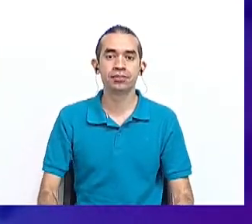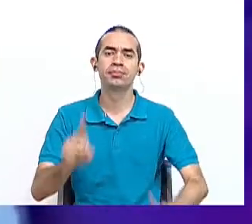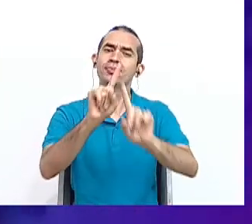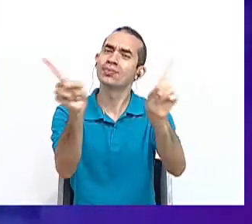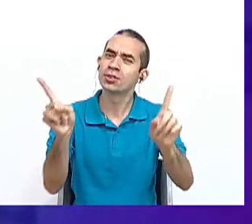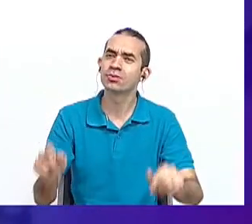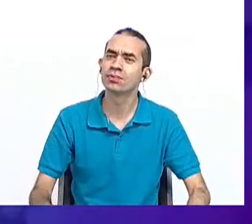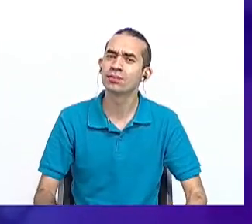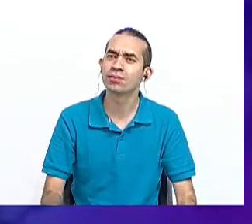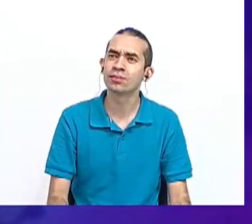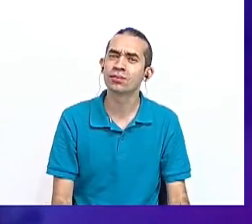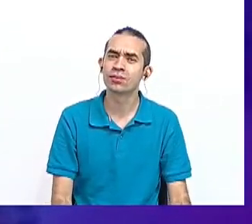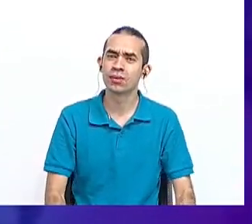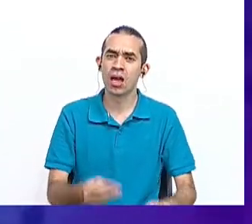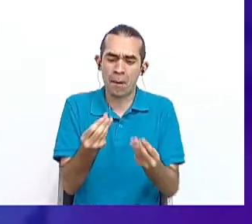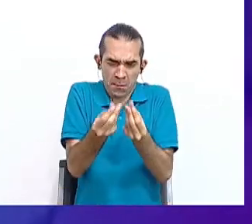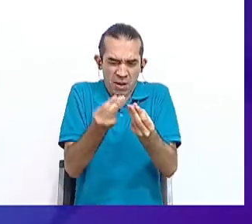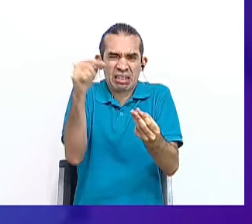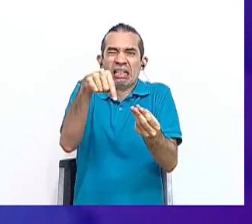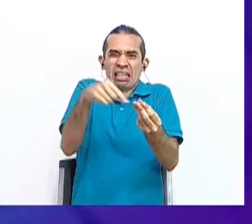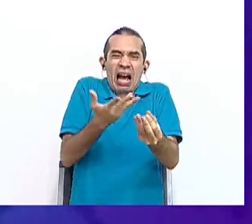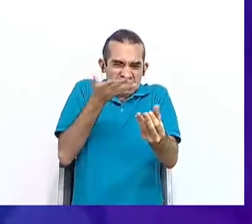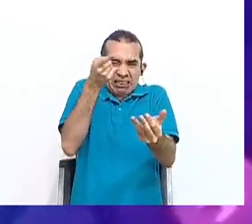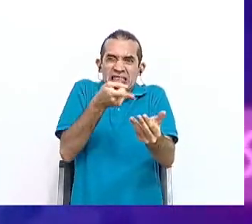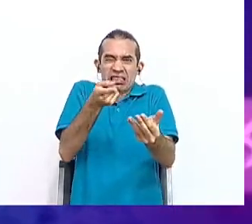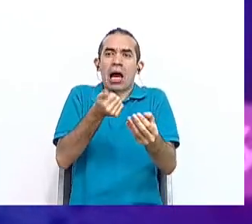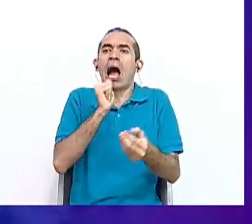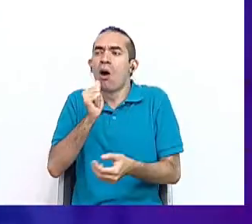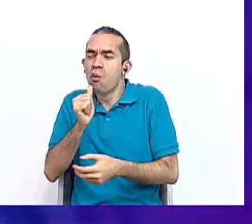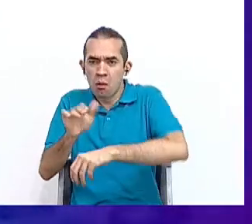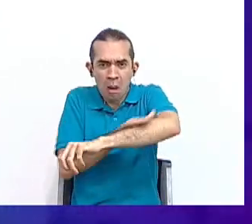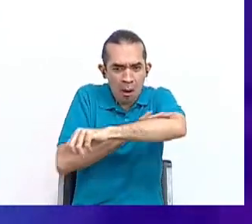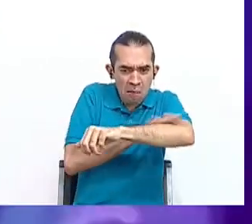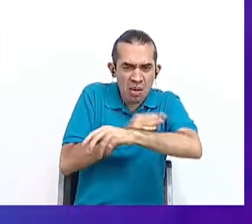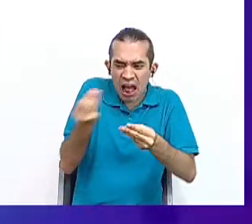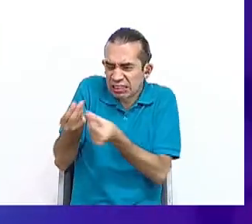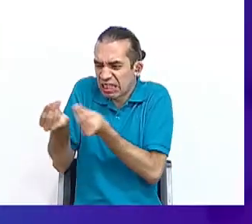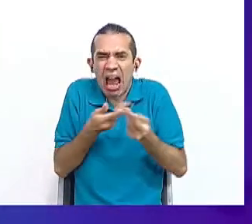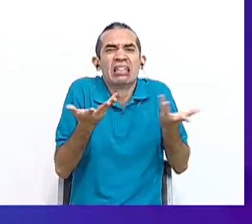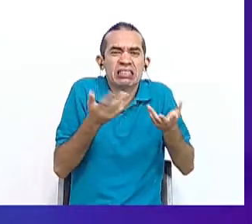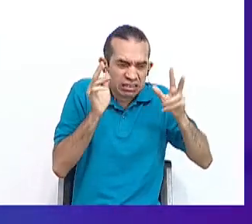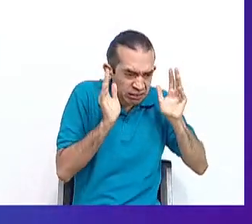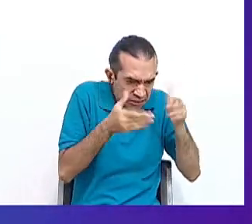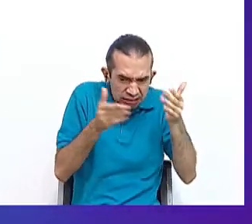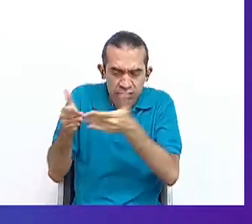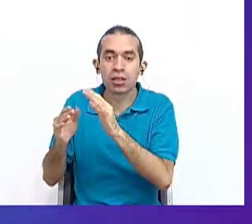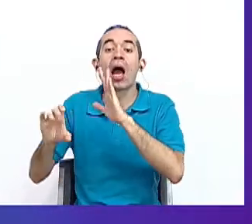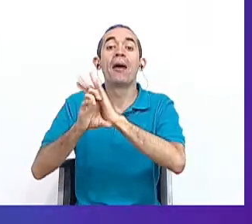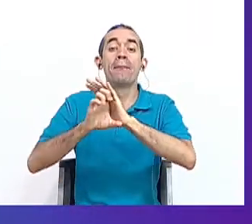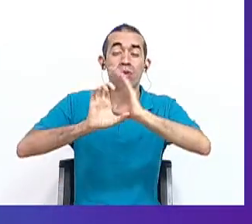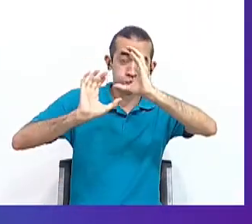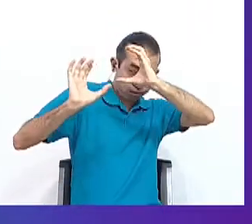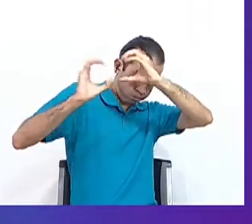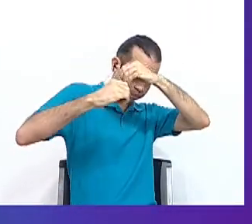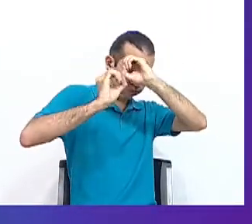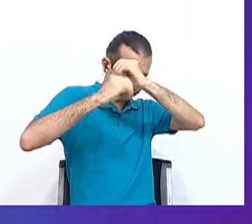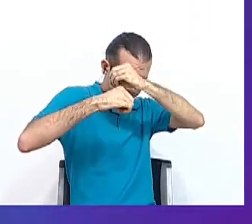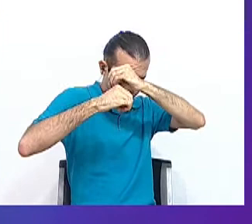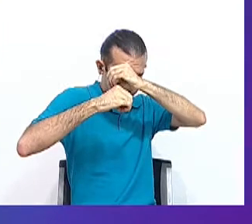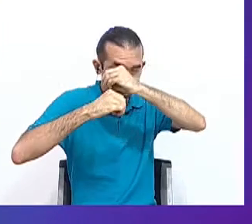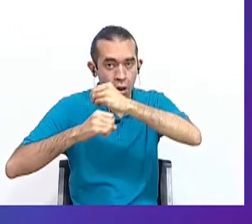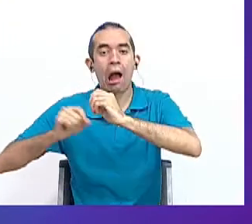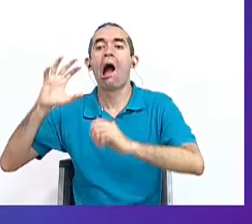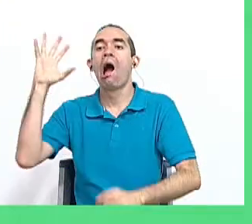Pero, ¿de qué está hecha la materia? ¿Qué compone el agua o la piel de tu cuerpo? Si pudieras mirar por un supermicroscopio,